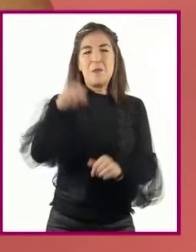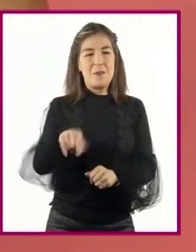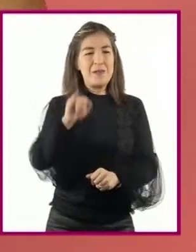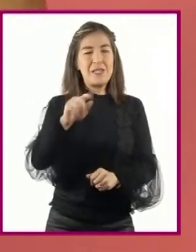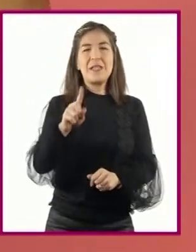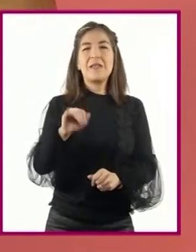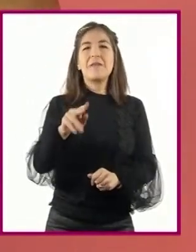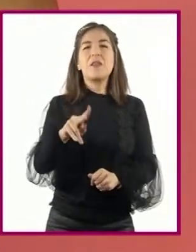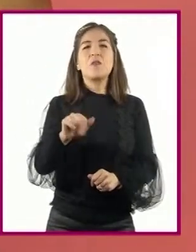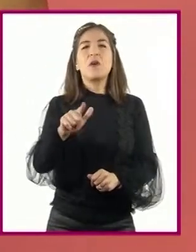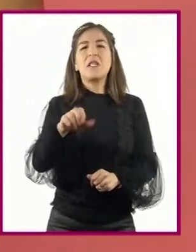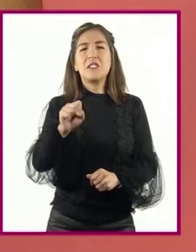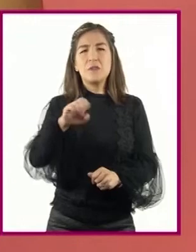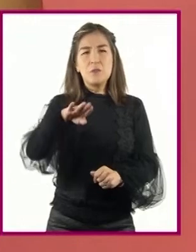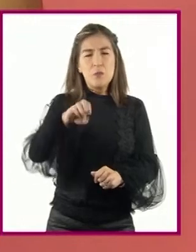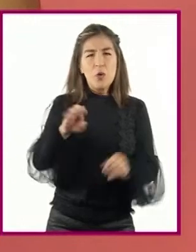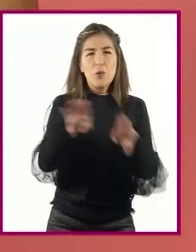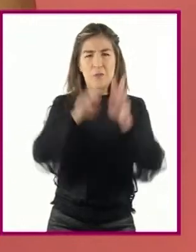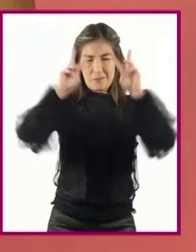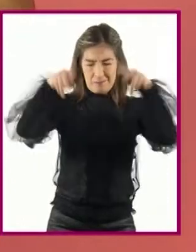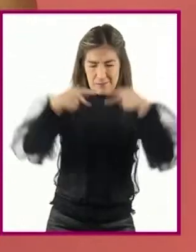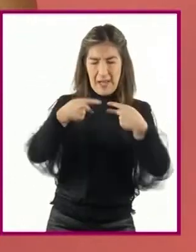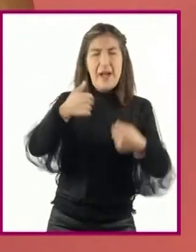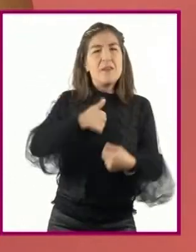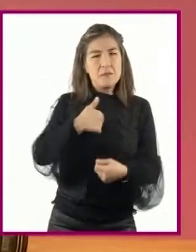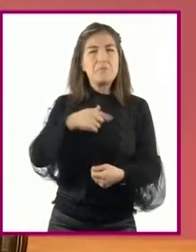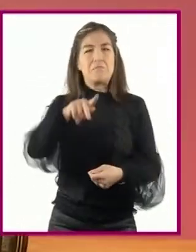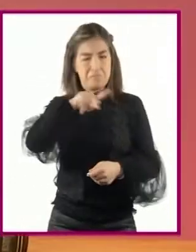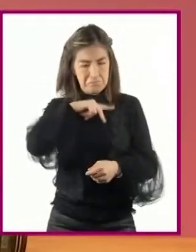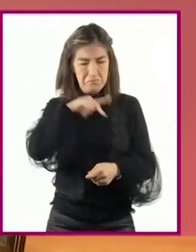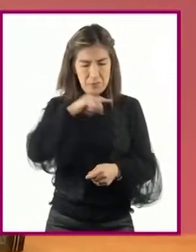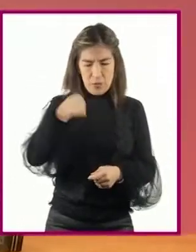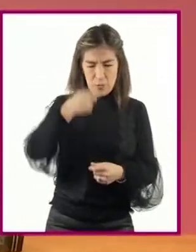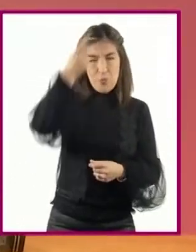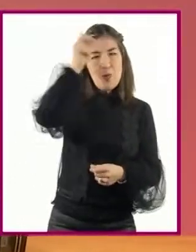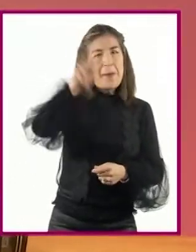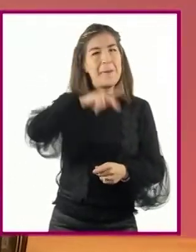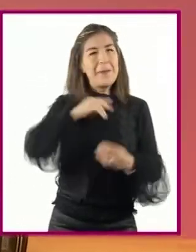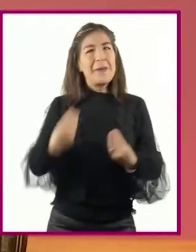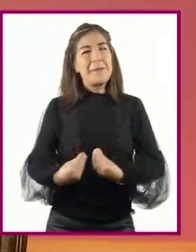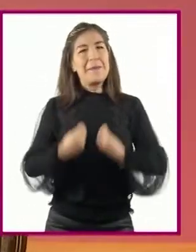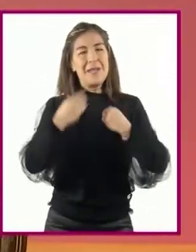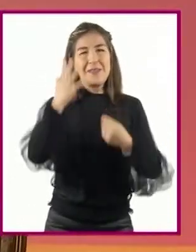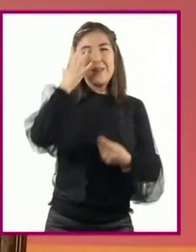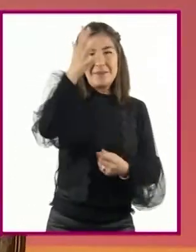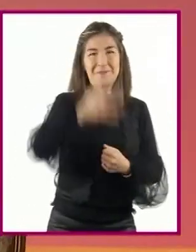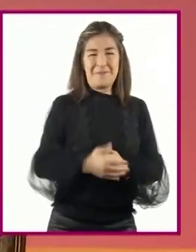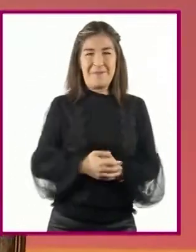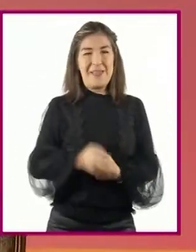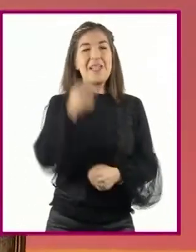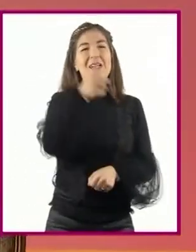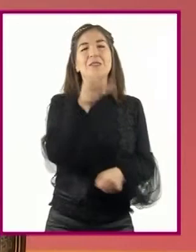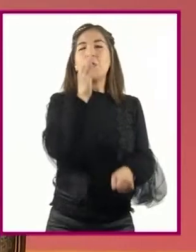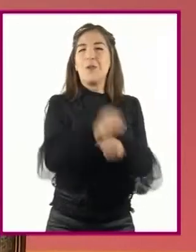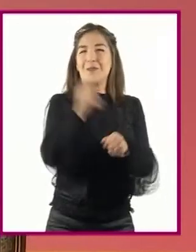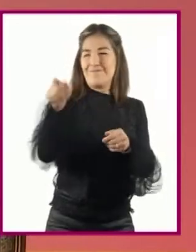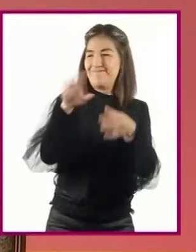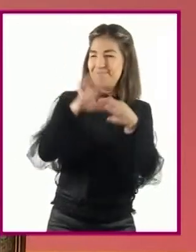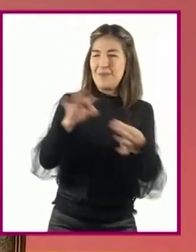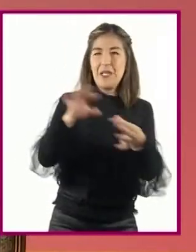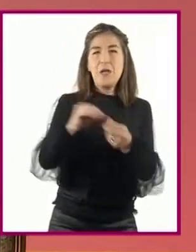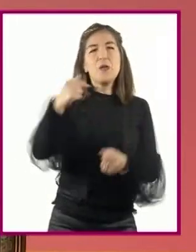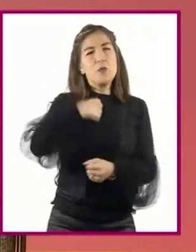mismo como dueño de su destino. Pensando en la literatura española de este periodo, maestra, se me ocurre